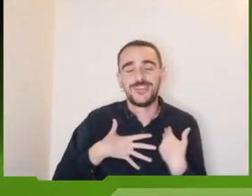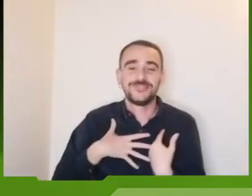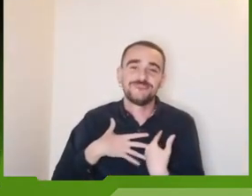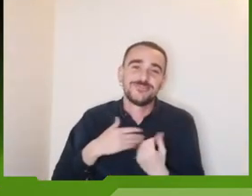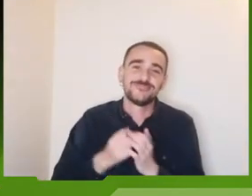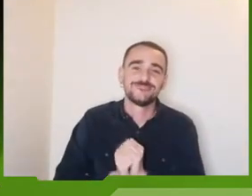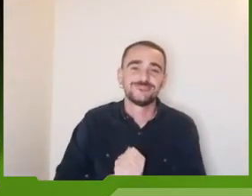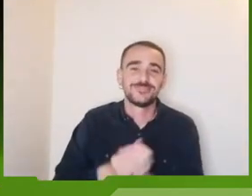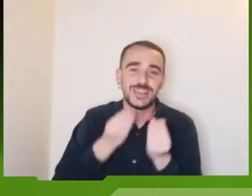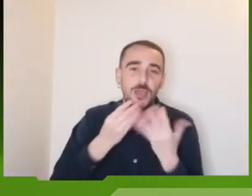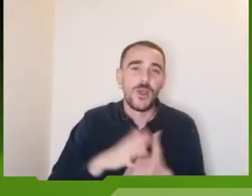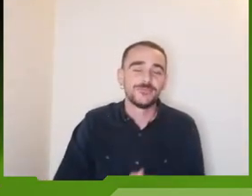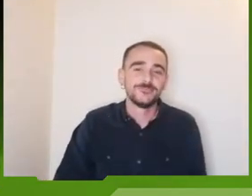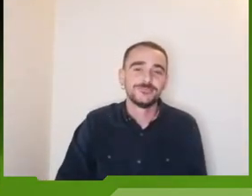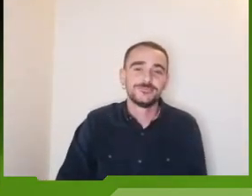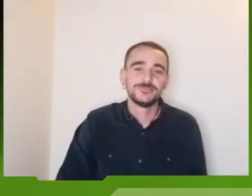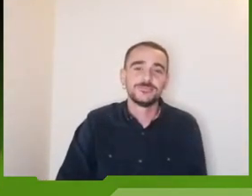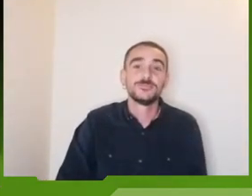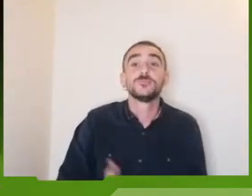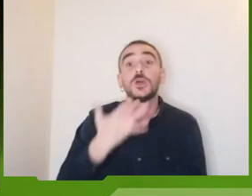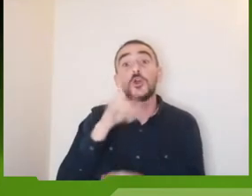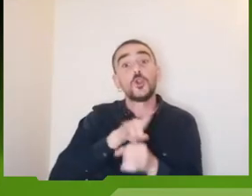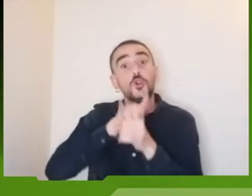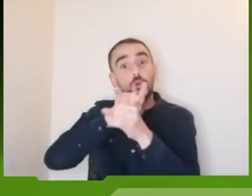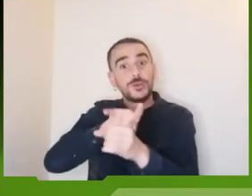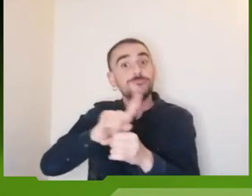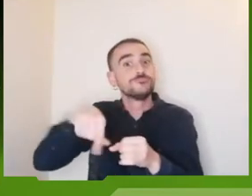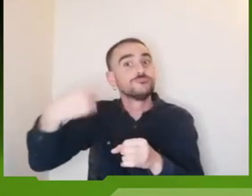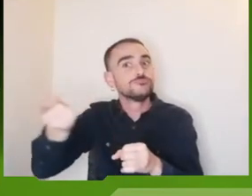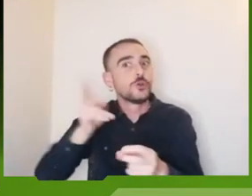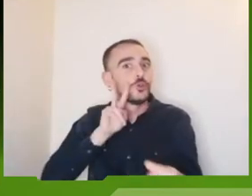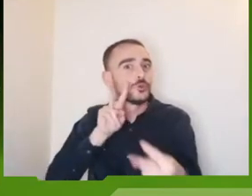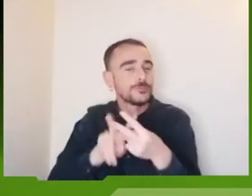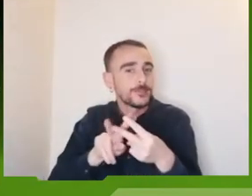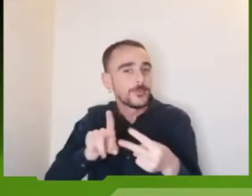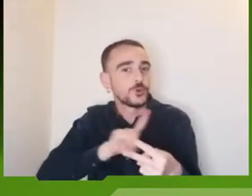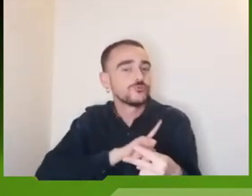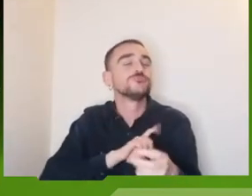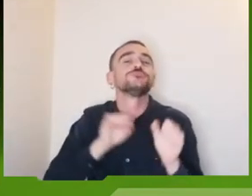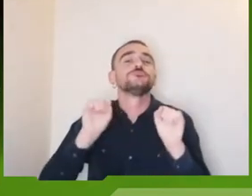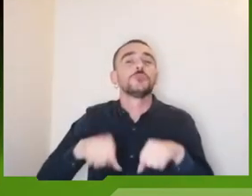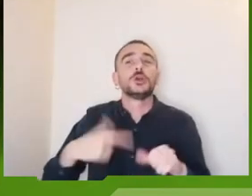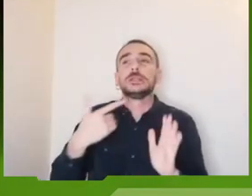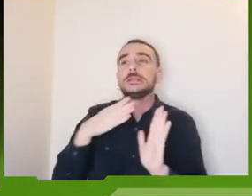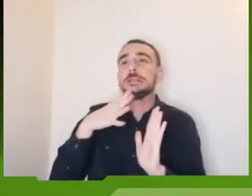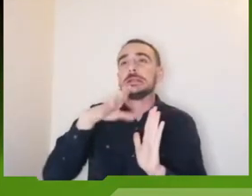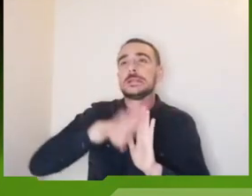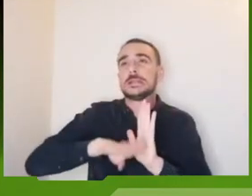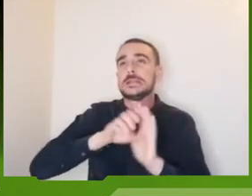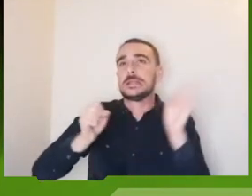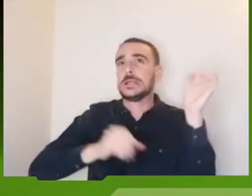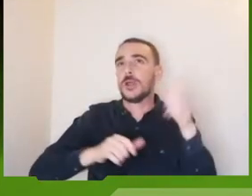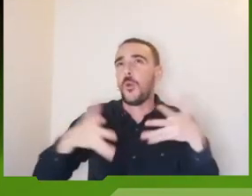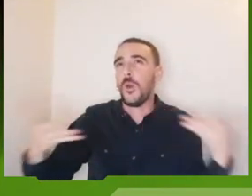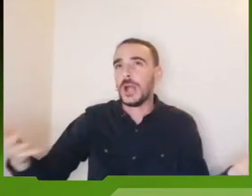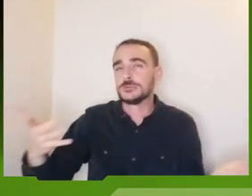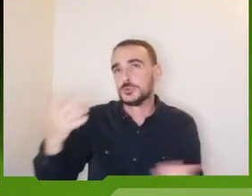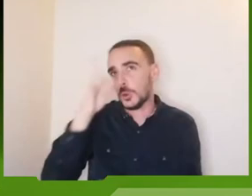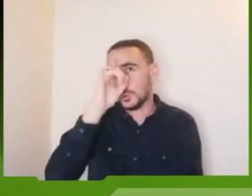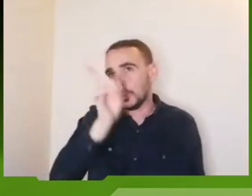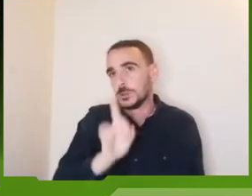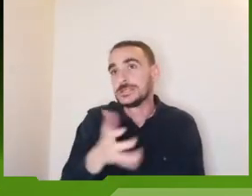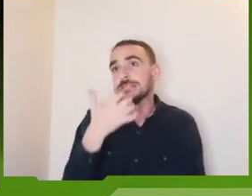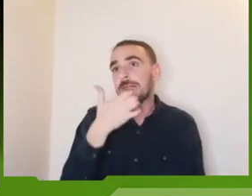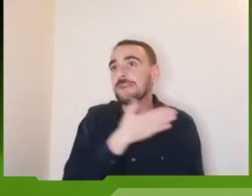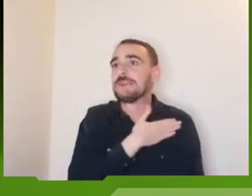Eso, pues mirad, el lunes que viene nos vemos. No sé qué receta haré. Si me queréis decir por el Instagram algunas